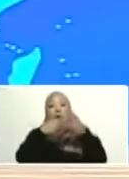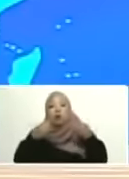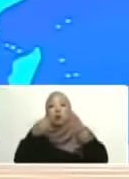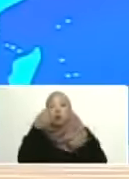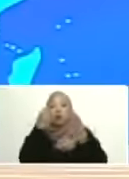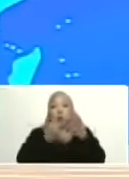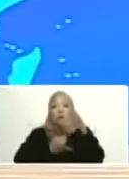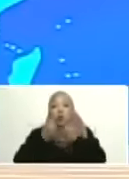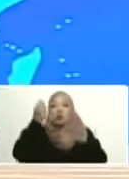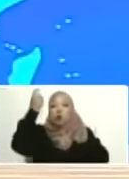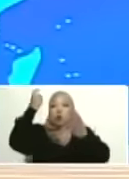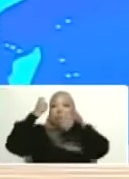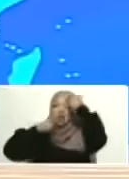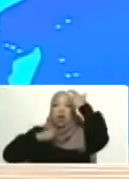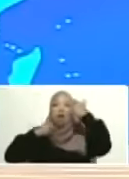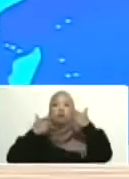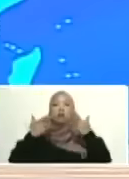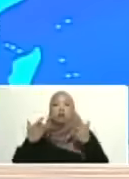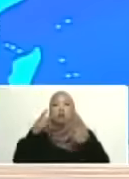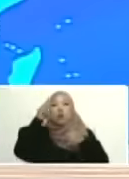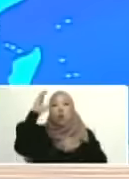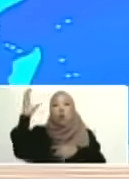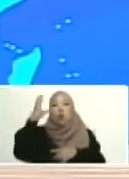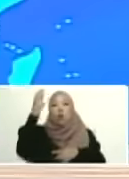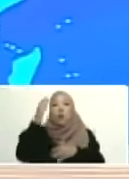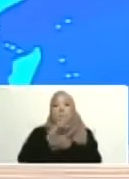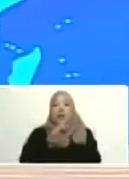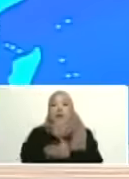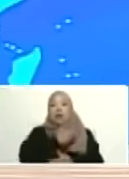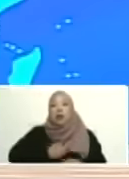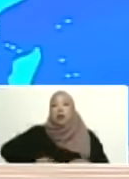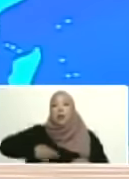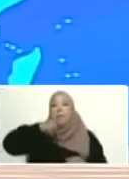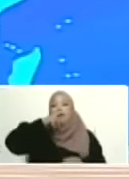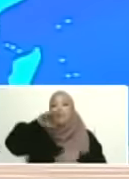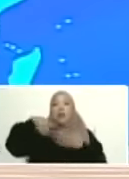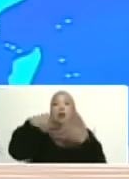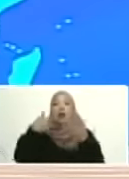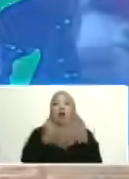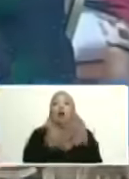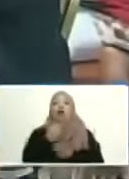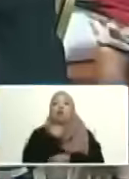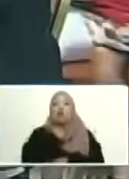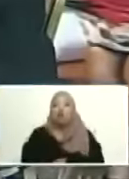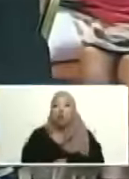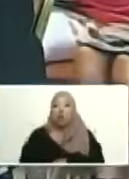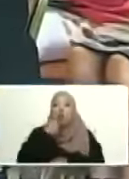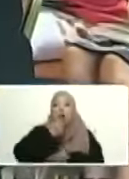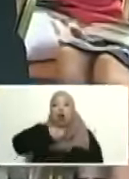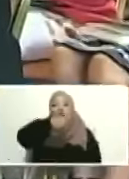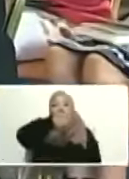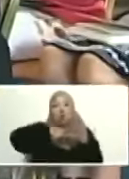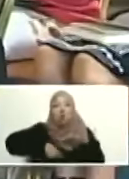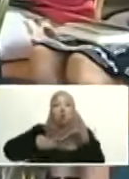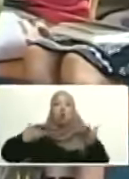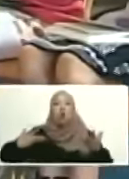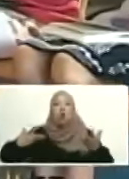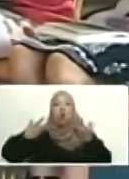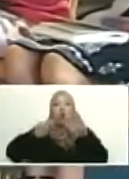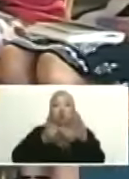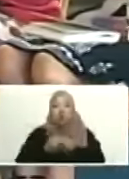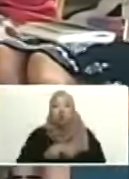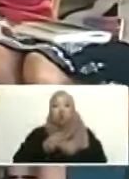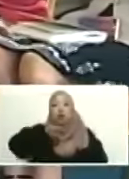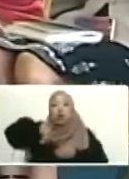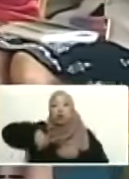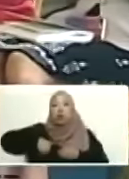el comandante Hugo Chávez y su canciller Nicolás Maduro lo llevó y lo firmamos conjuntamente en